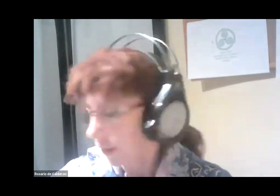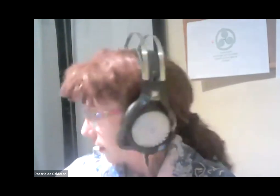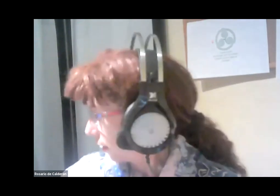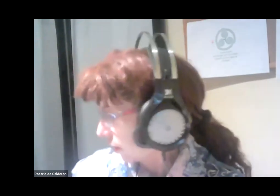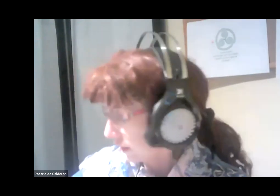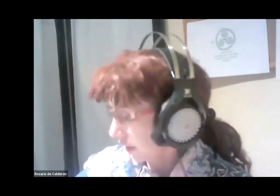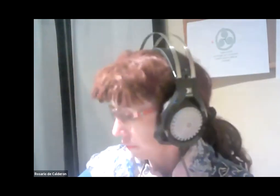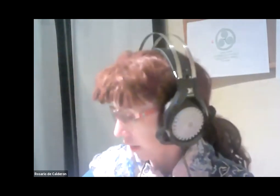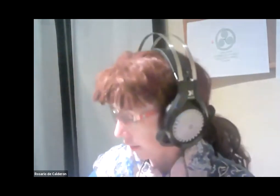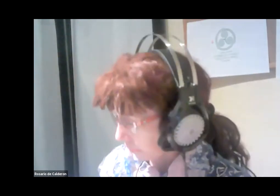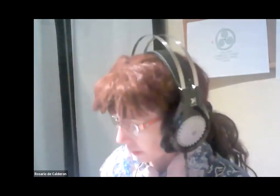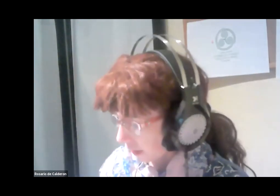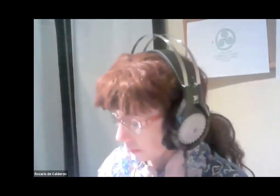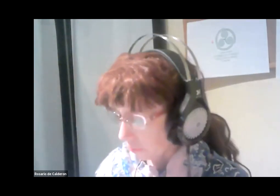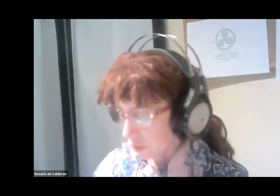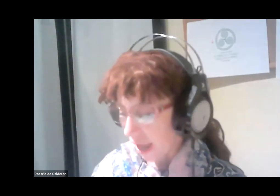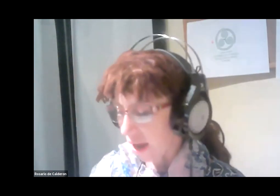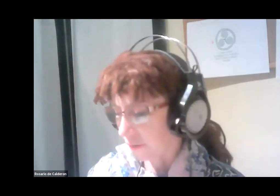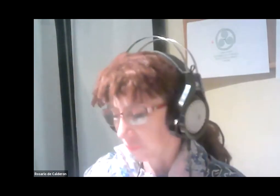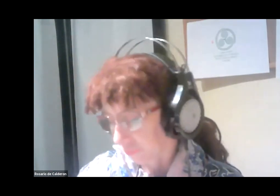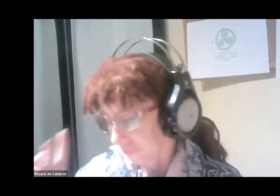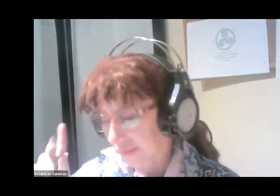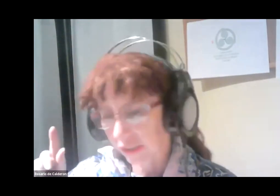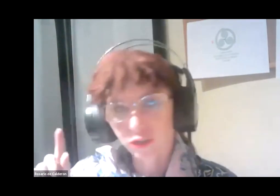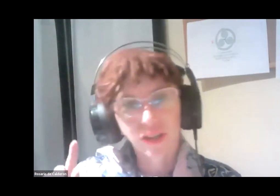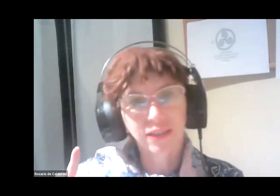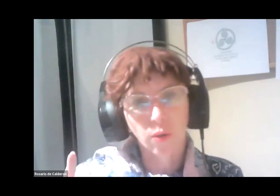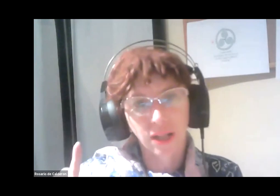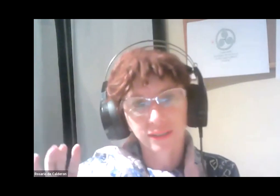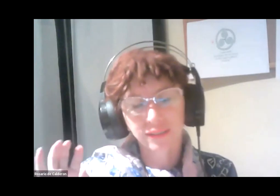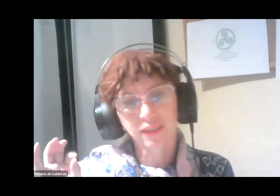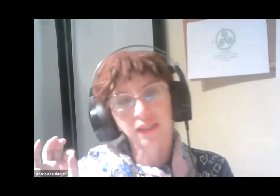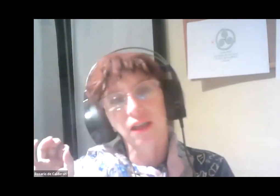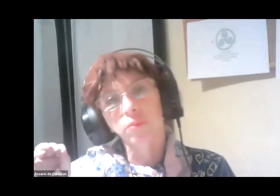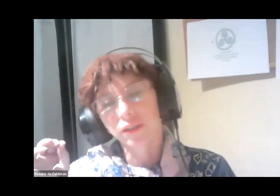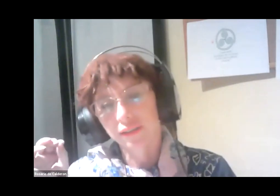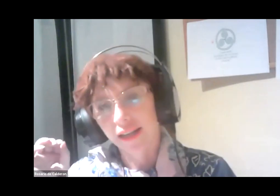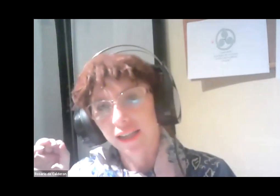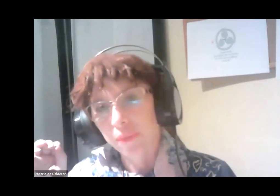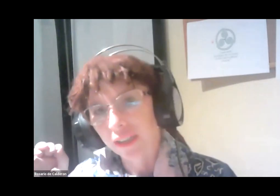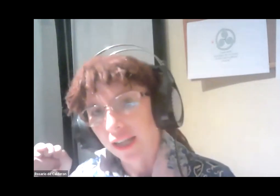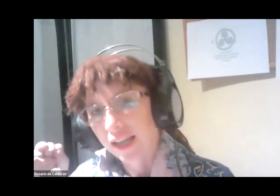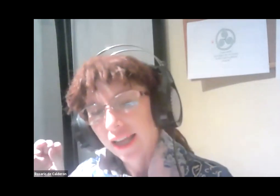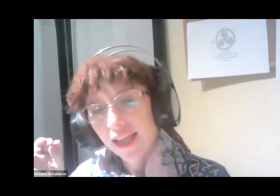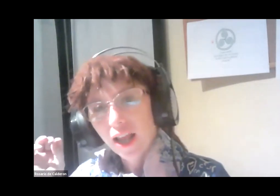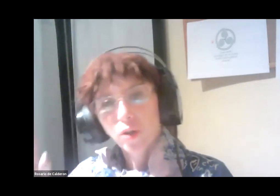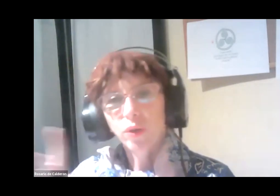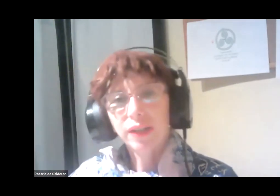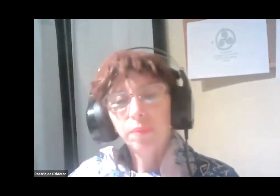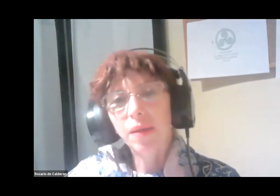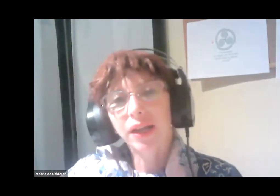comenté creo ayer el día de mañana vamos a decir que nos falta hora antes de decirle que vamos a tratar el día mañana